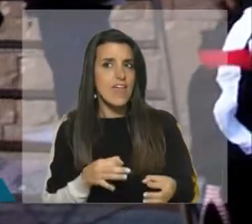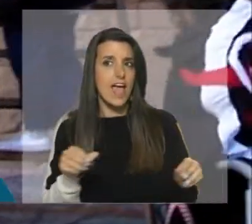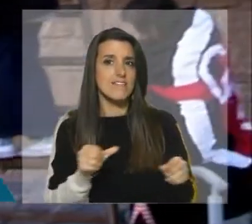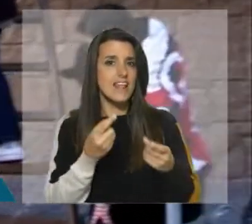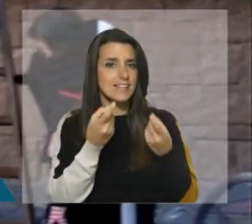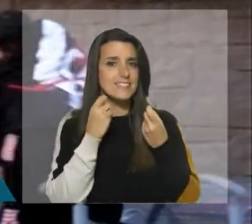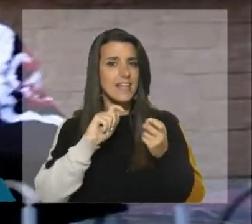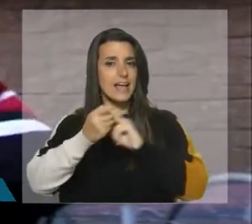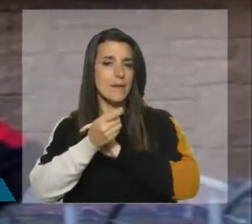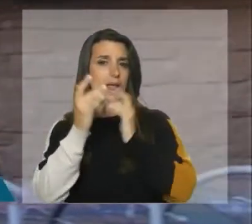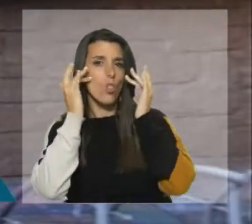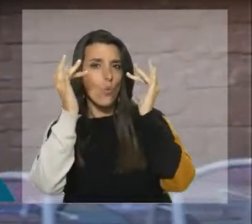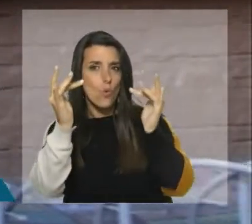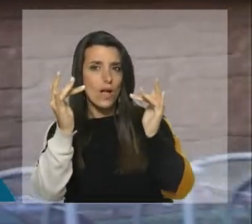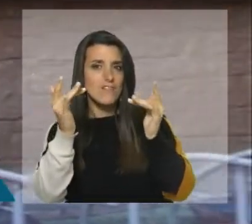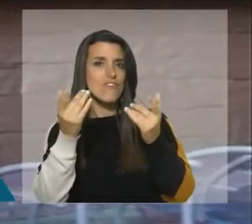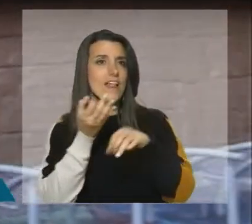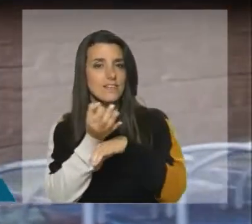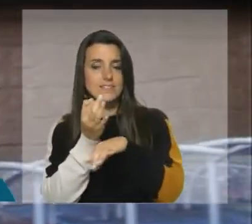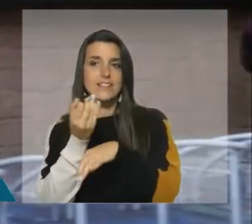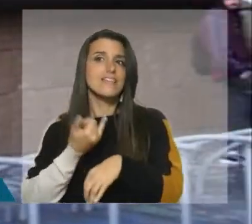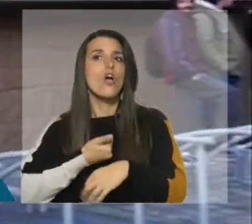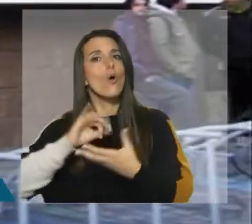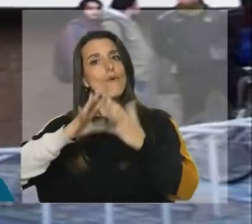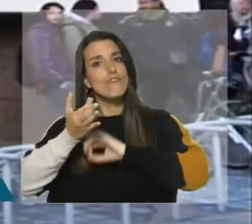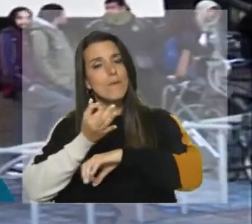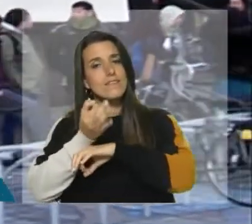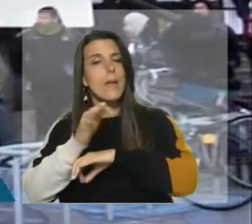necesario cambiar la educación? ¿Lo que enseñamos? ¿Cómo enseñamos? ¿Y para qué? ¿O no?